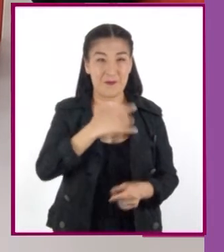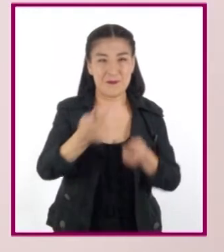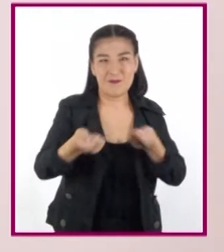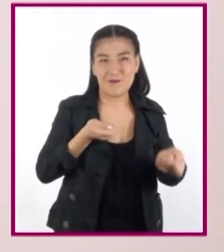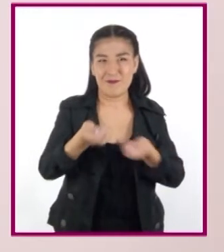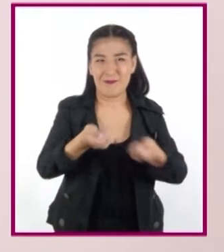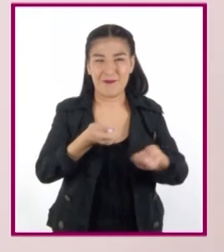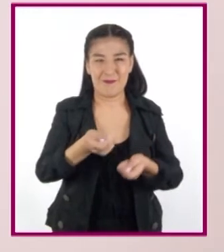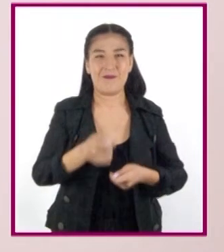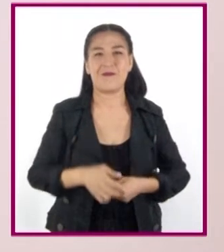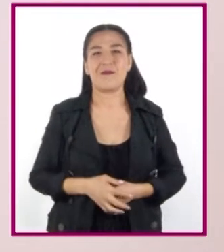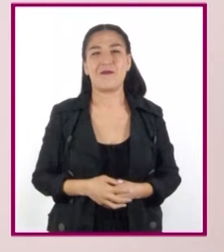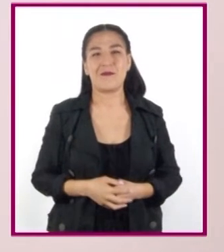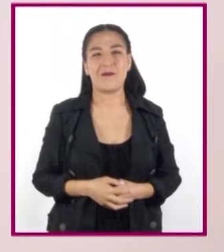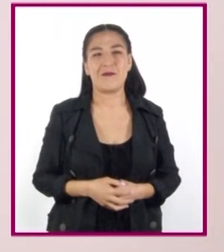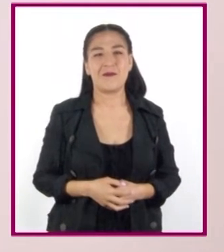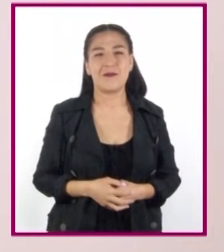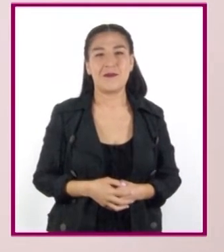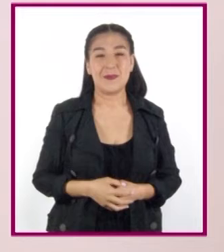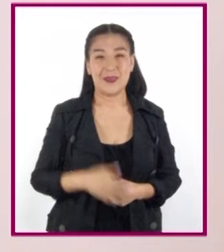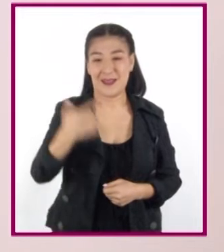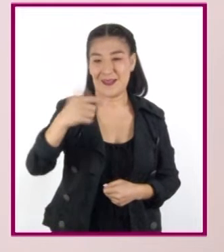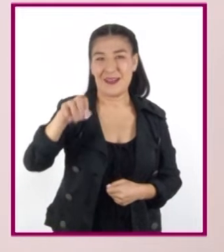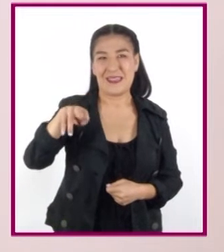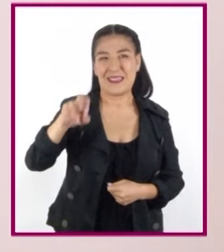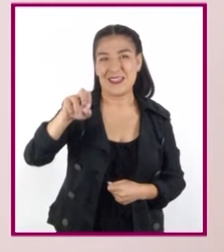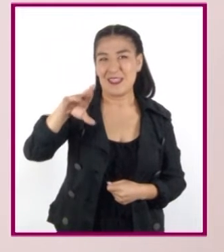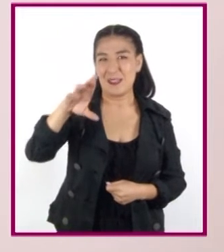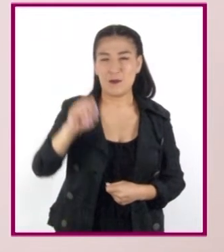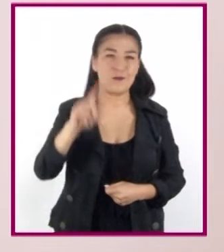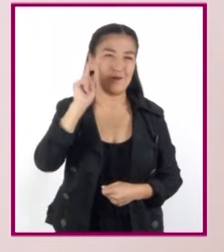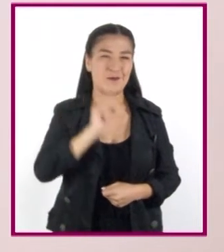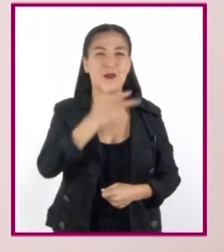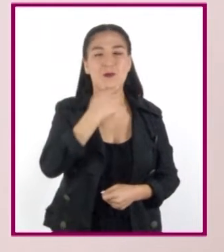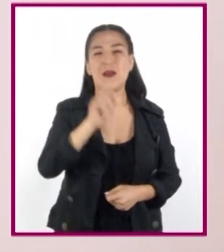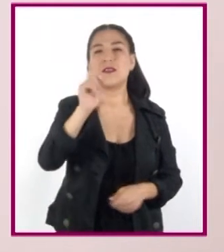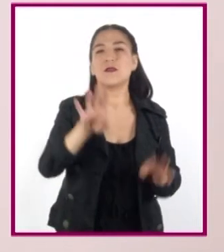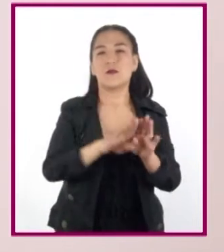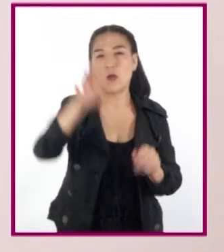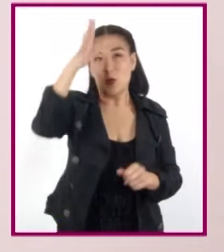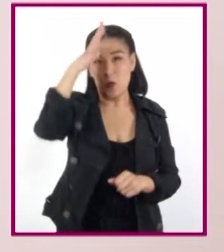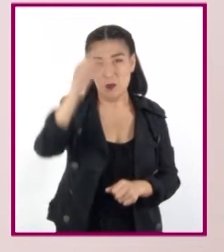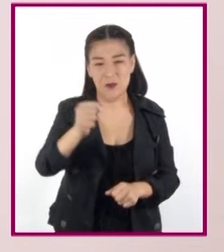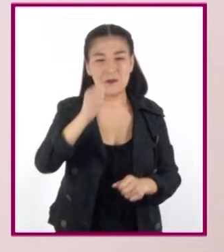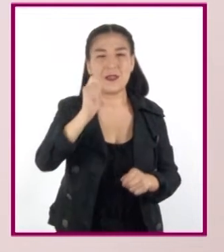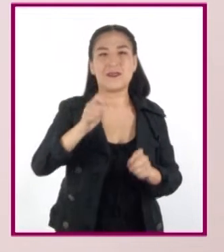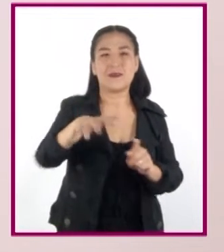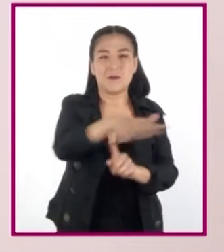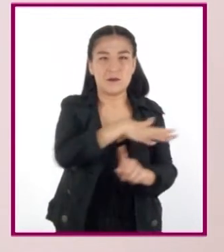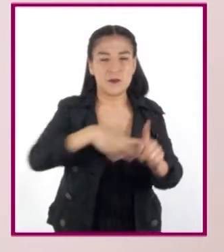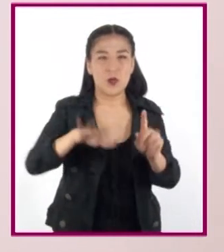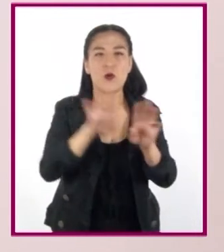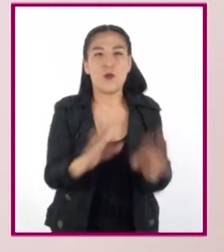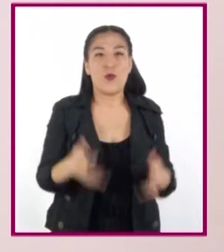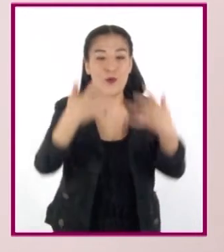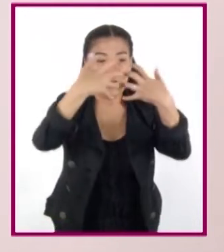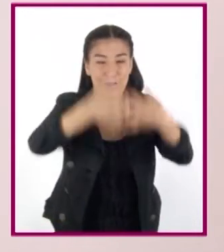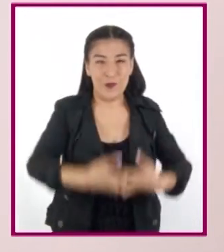emociones. El género se refiere a los conceptos sociales de las